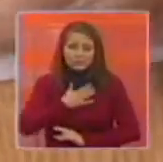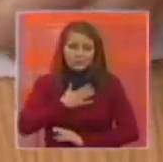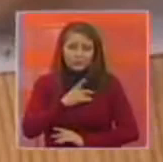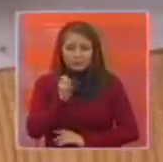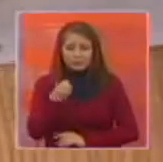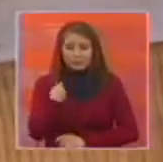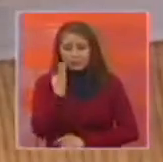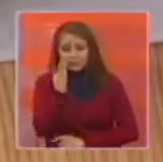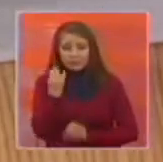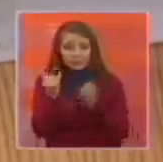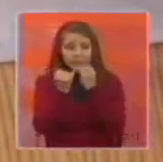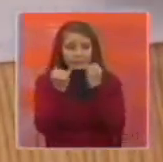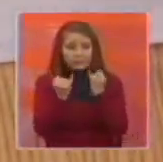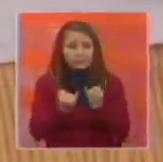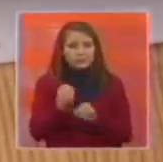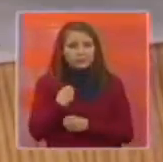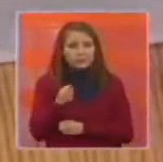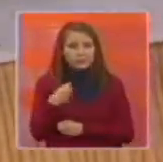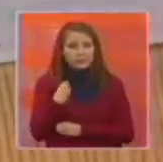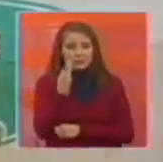sí.